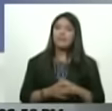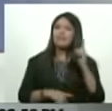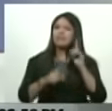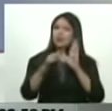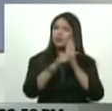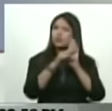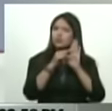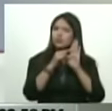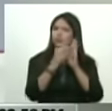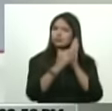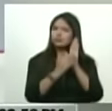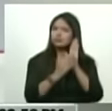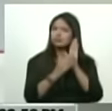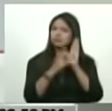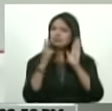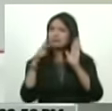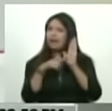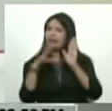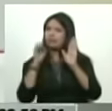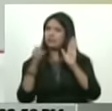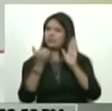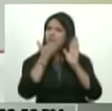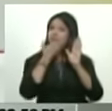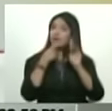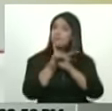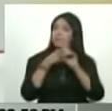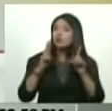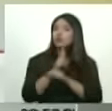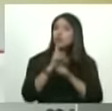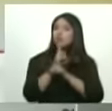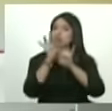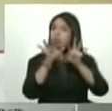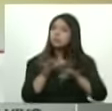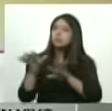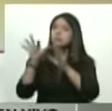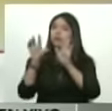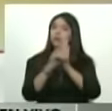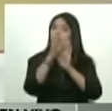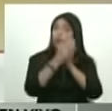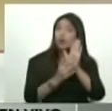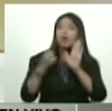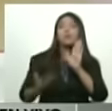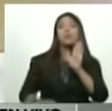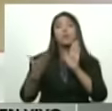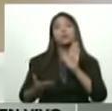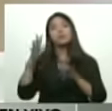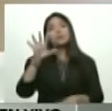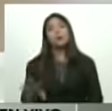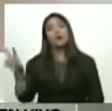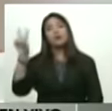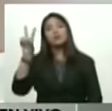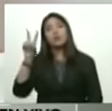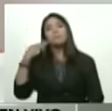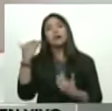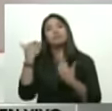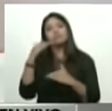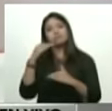del decreto con una interpretación errada, pero sobre todo se utiliza un instrumento que hubiese sido muy importante para el país para limitar